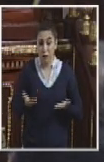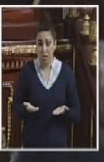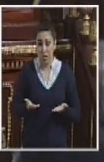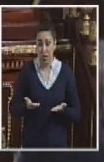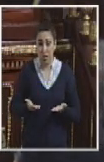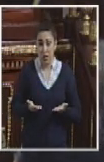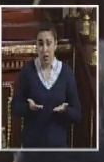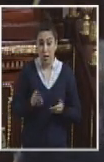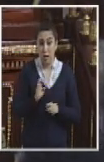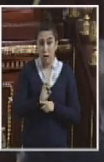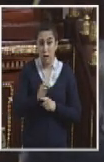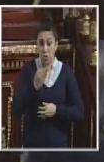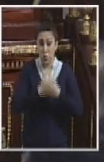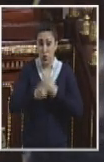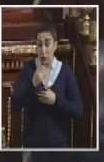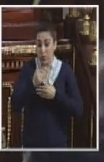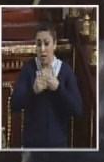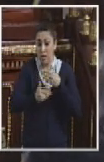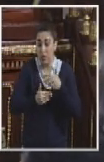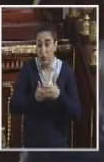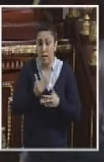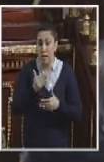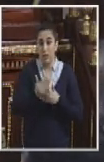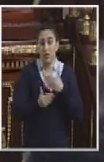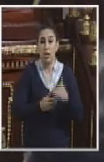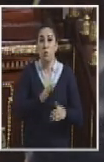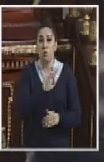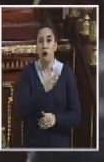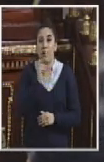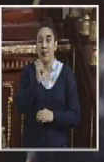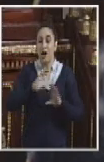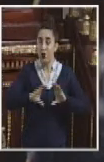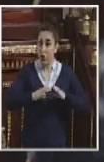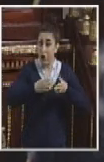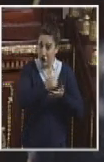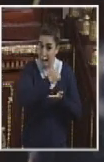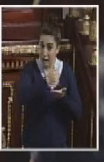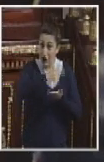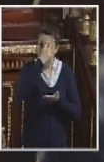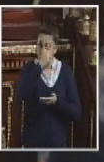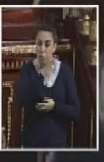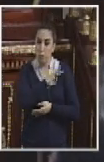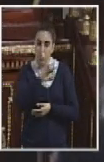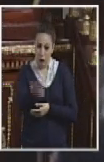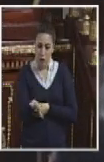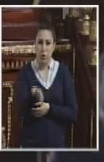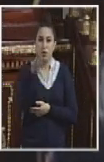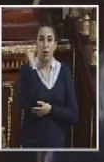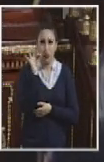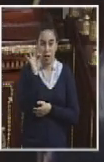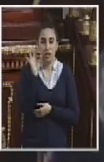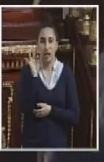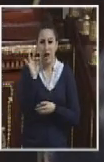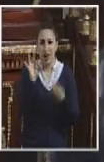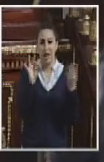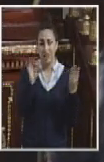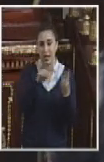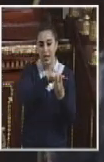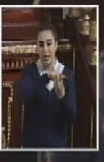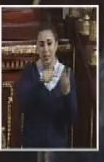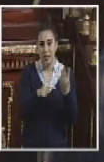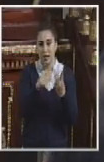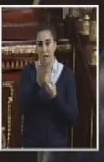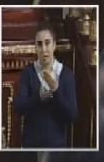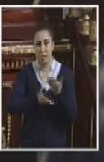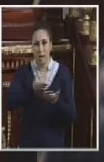este procedimiento da posibilidad de que el Congreso de la ciudad pueda escoger entre las 3